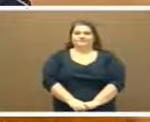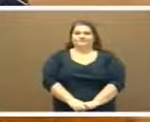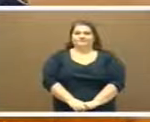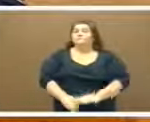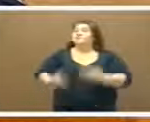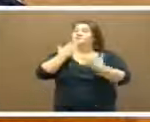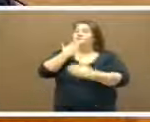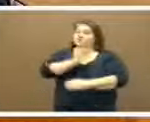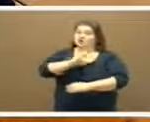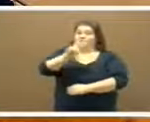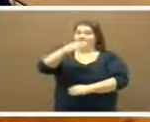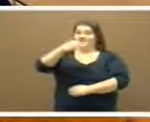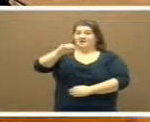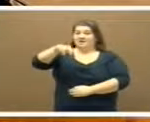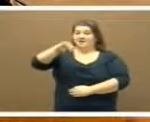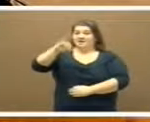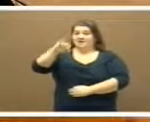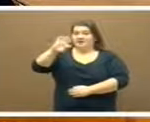Muchas gracias, señor Beneito.